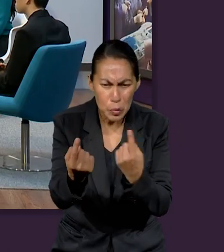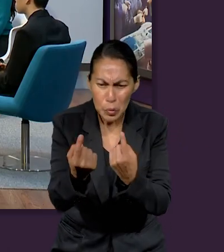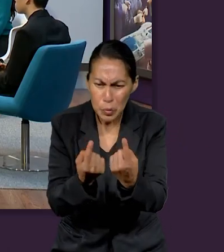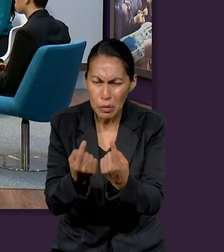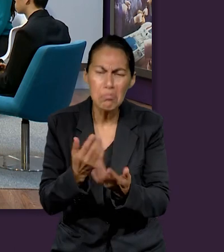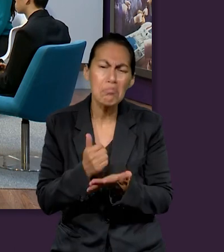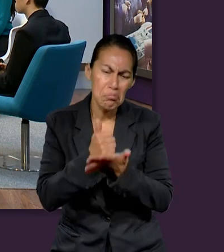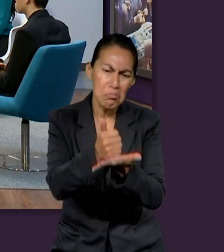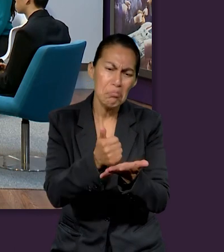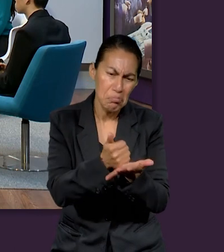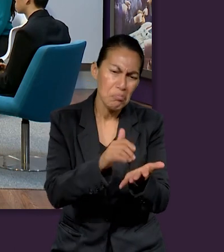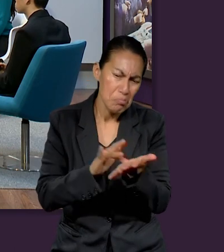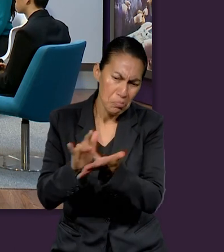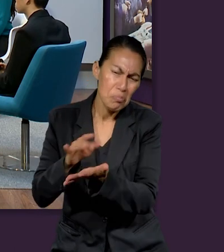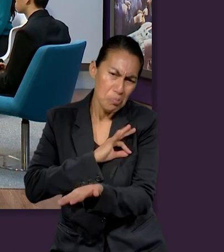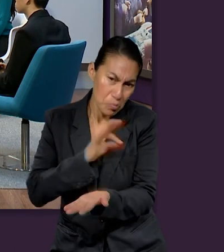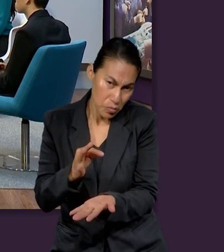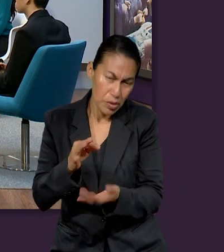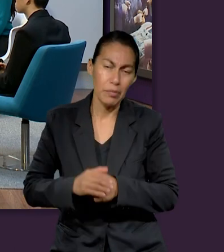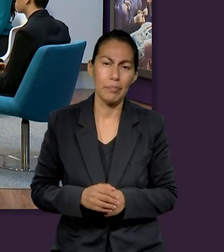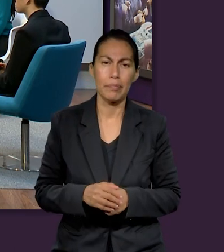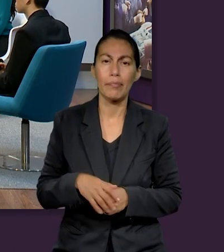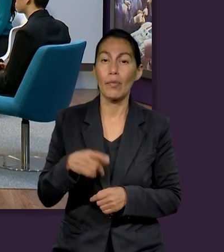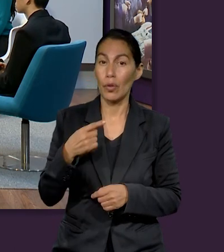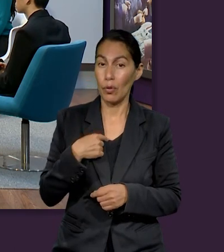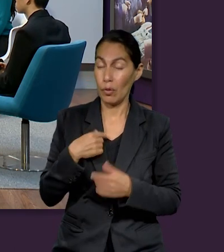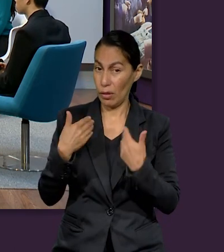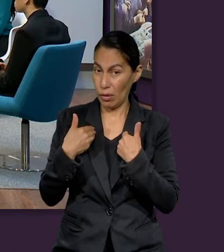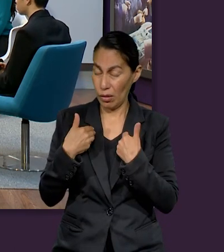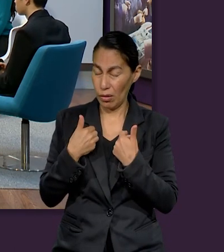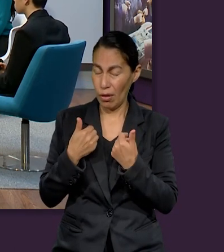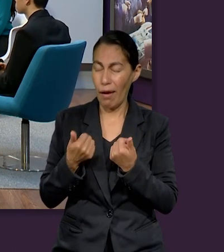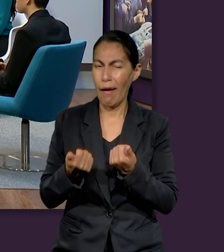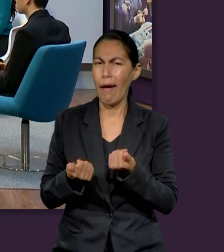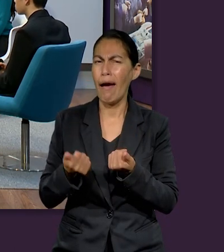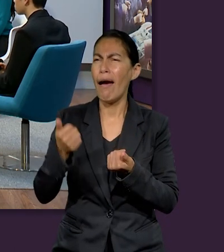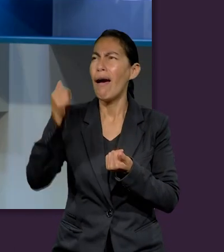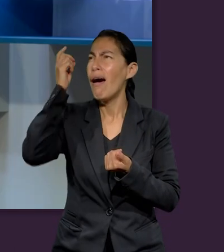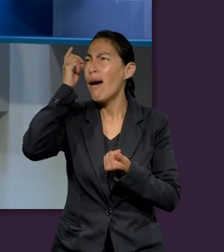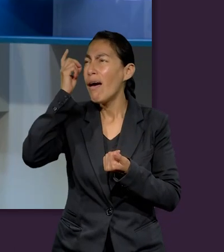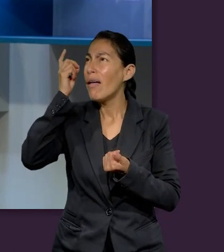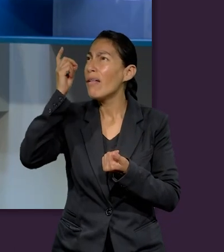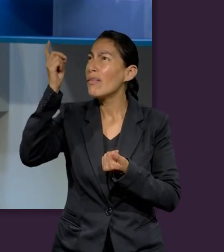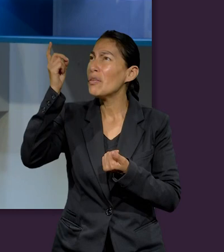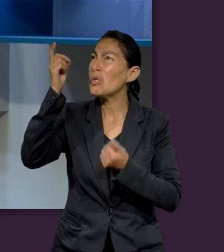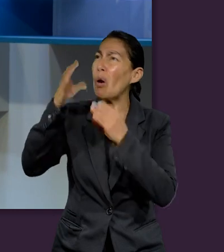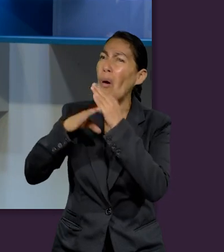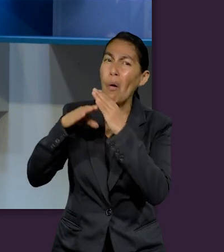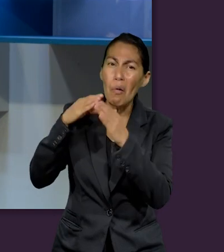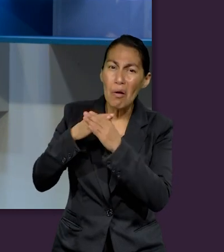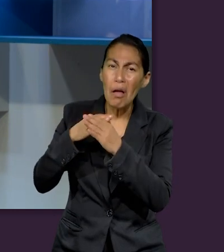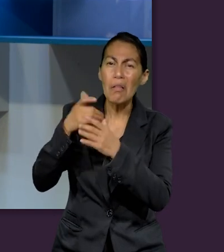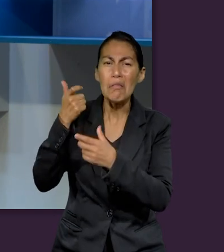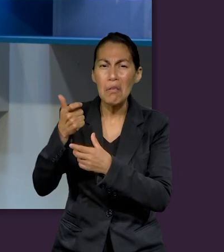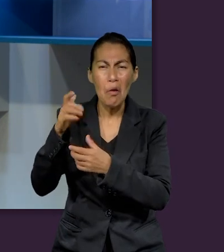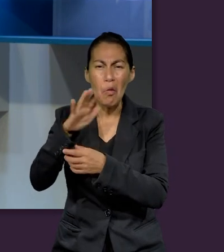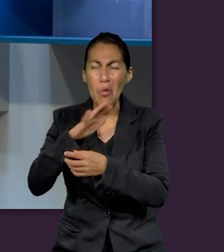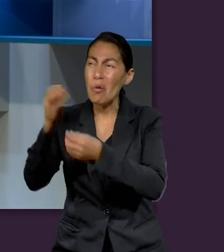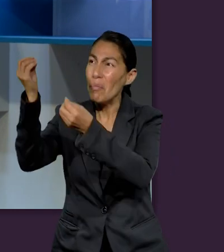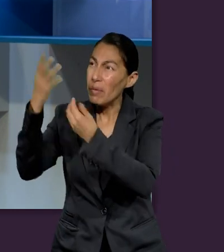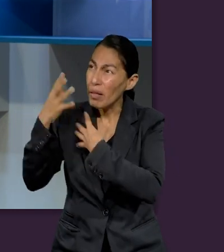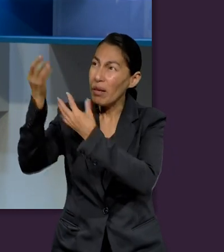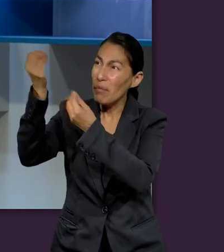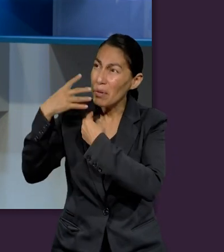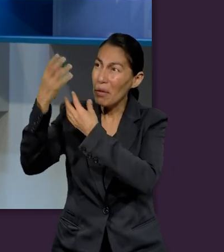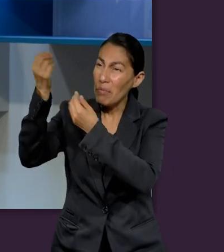ser proactivo con los que nos llega o sea toda la clave está en Dios cuando yo entiendo que mis recursos que todo lo que tengo